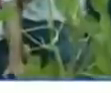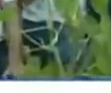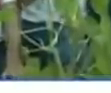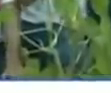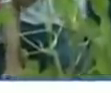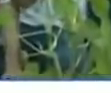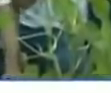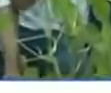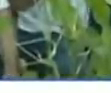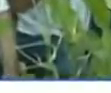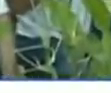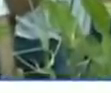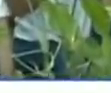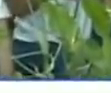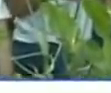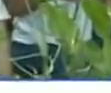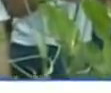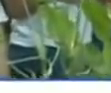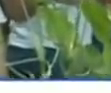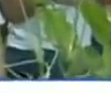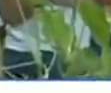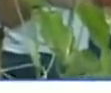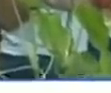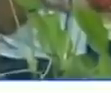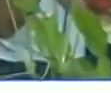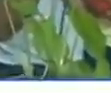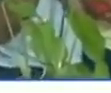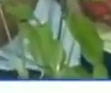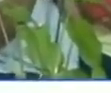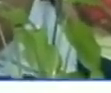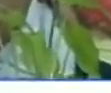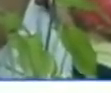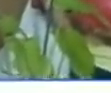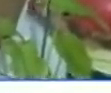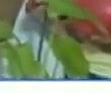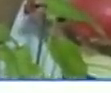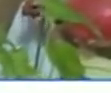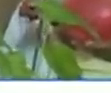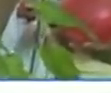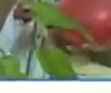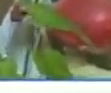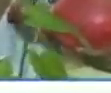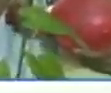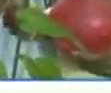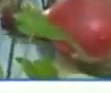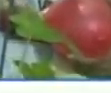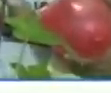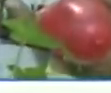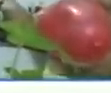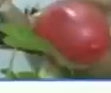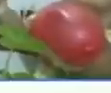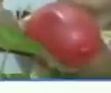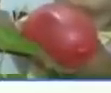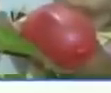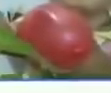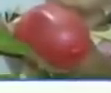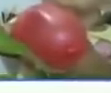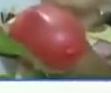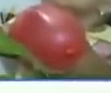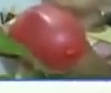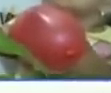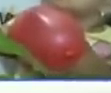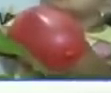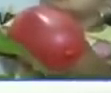Buenas noches, señor presidente. De verdad, estamos muy agradecidos por esta vivienda. Después de más